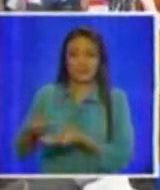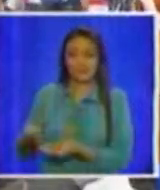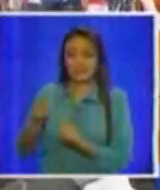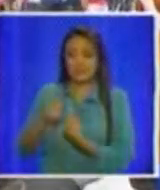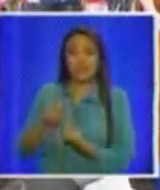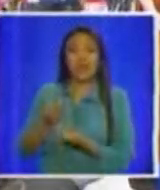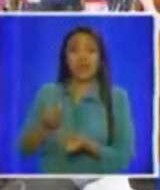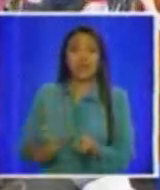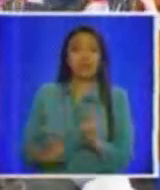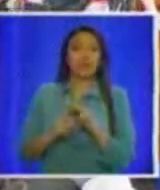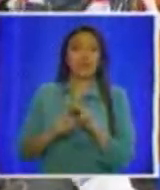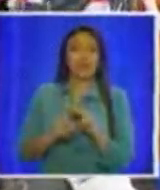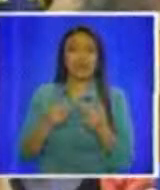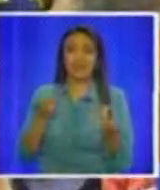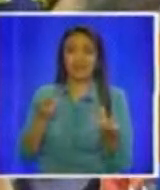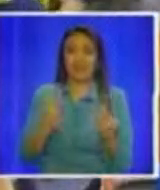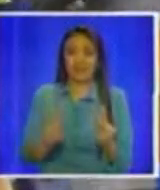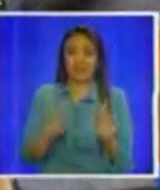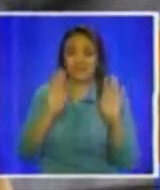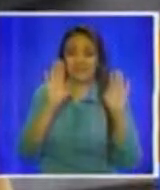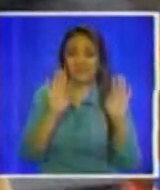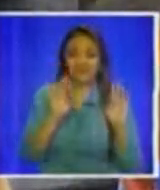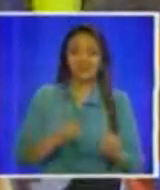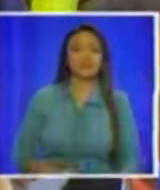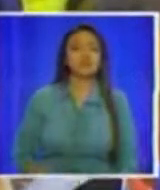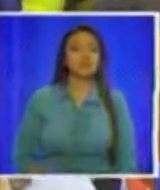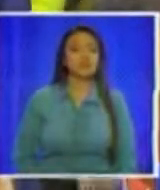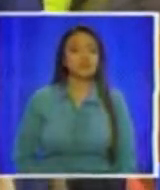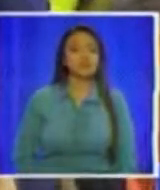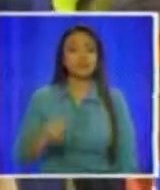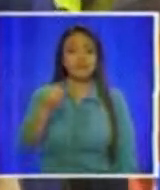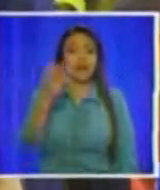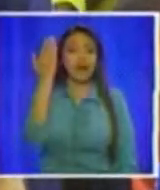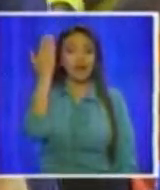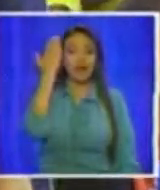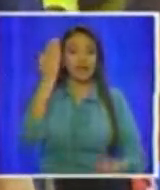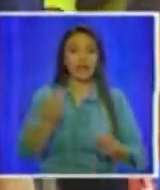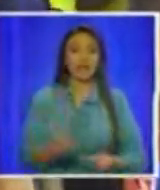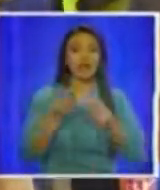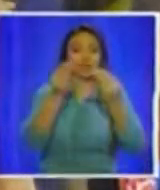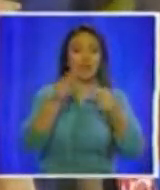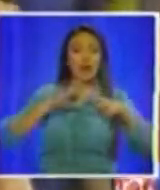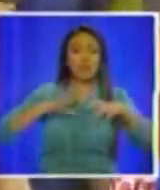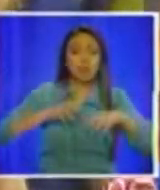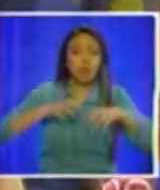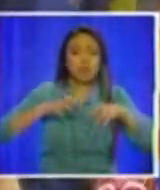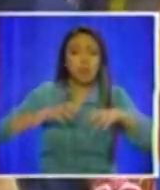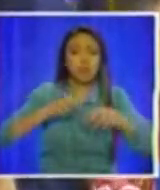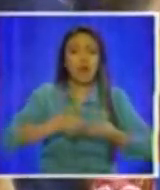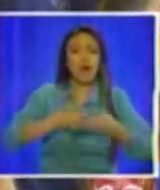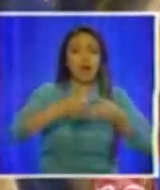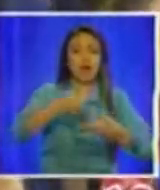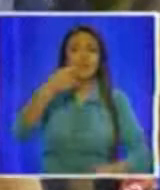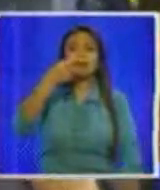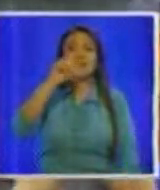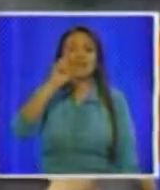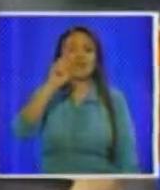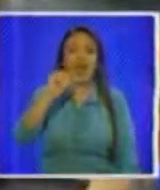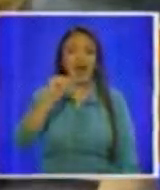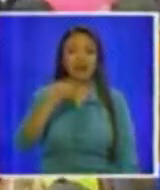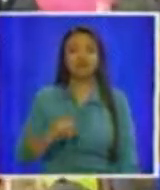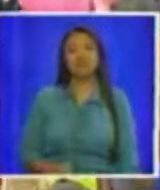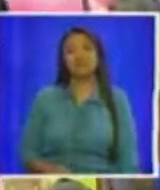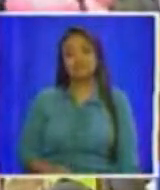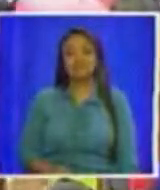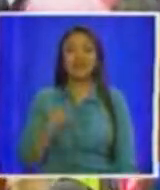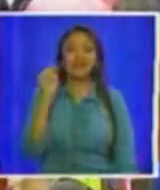Y algo inesperado para la locomotora del Carchi, una cachorra rescatada de nombre Gira. Las personas que acudieron al